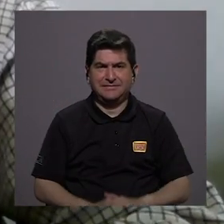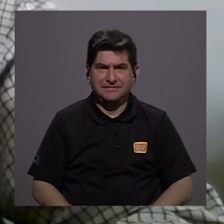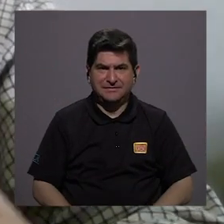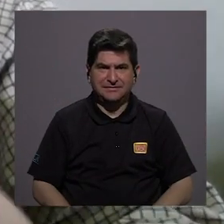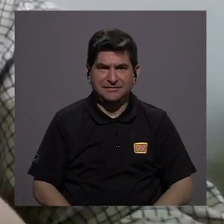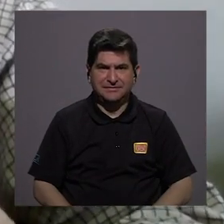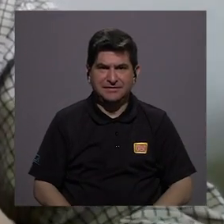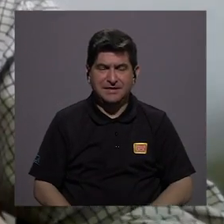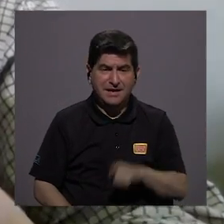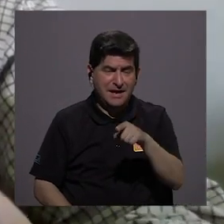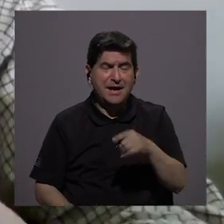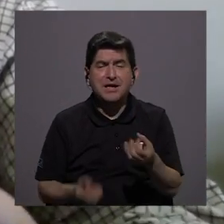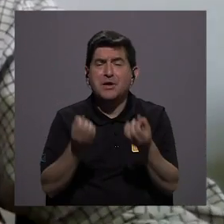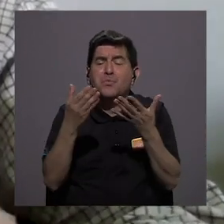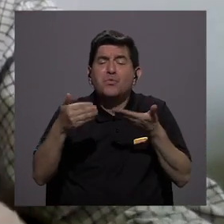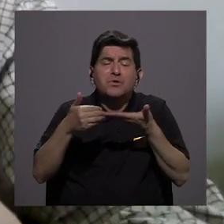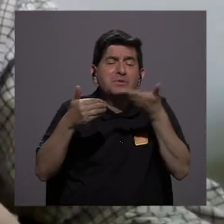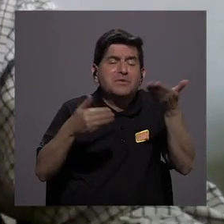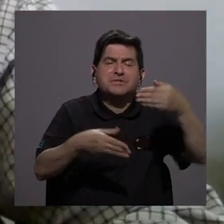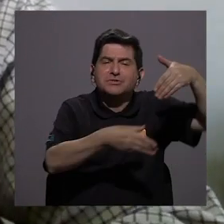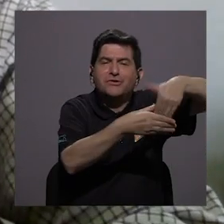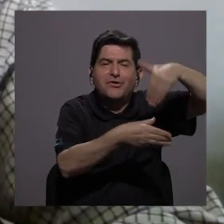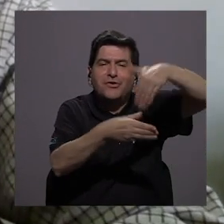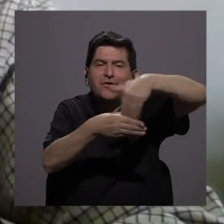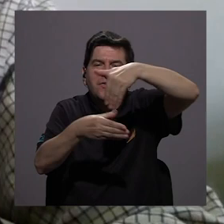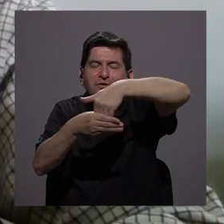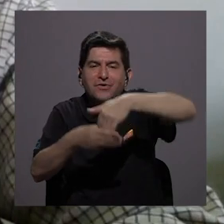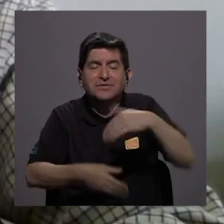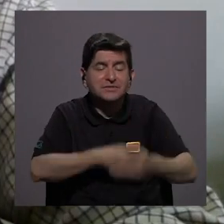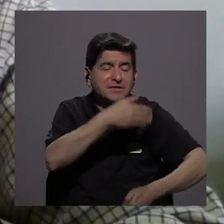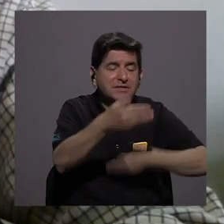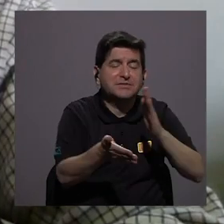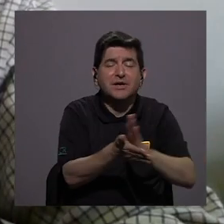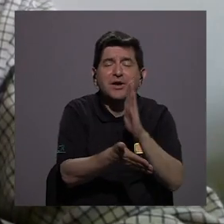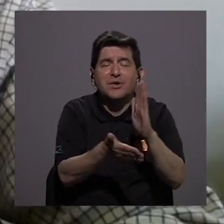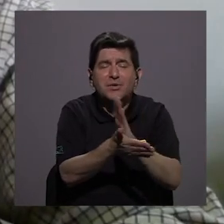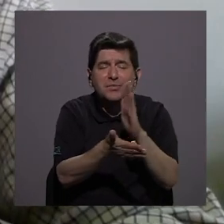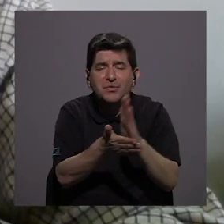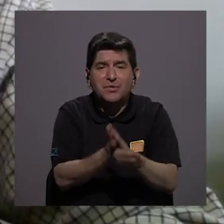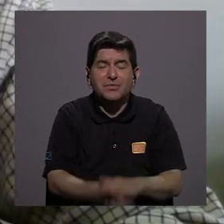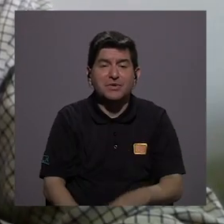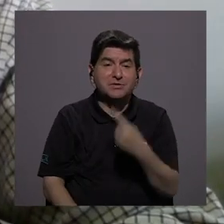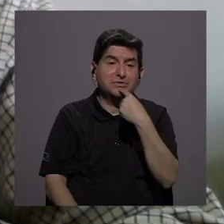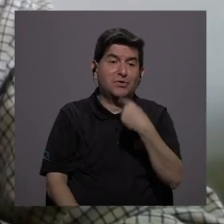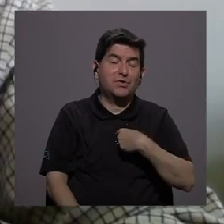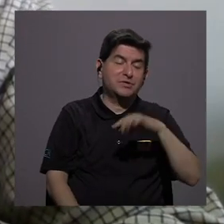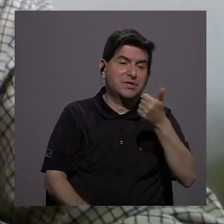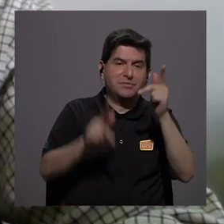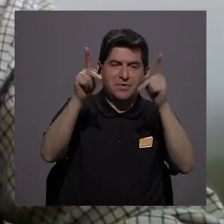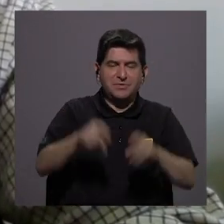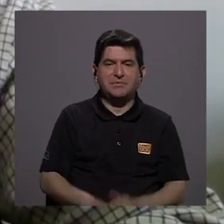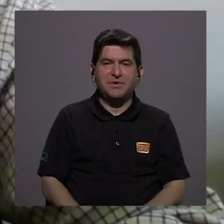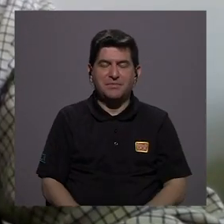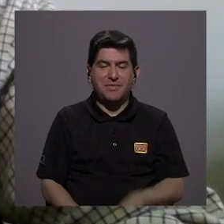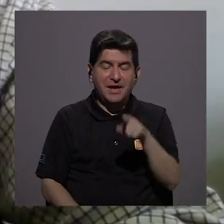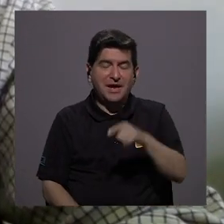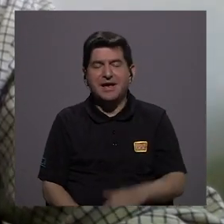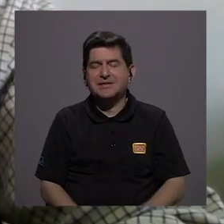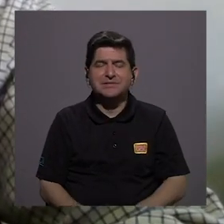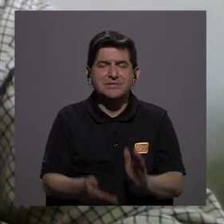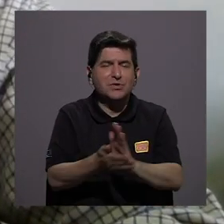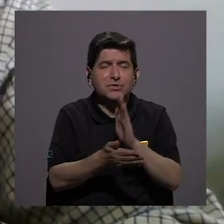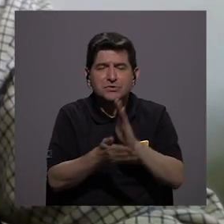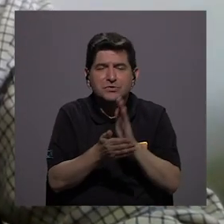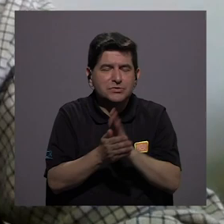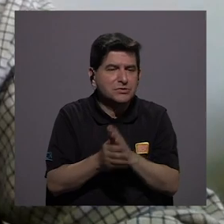el sentido de que está muy metido en muchas cosas, y la tramitología en Costa Rica, o como me decía alguien, la tramitomanía